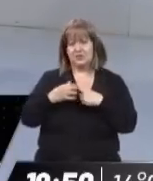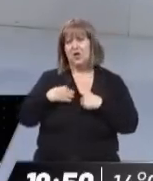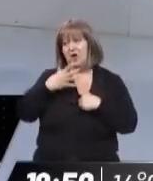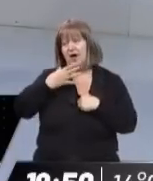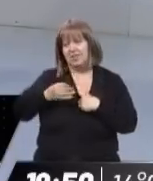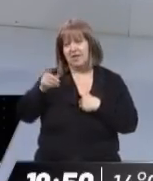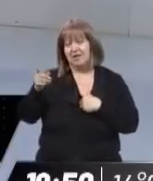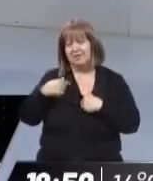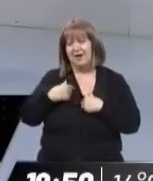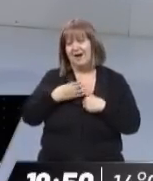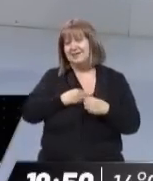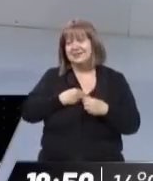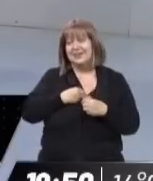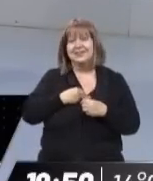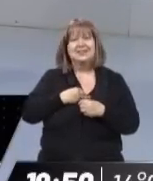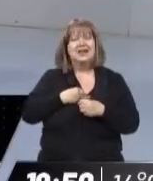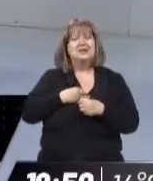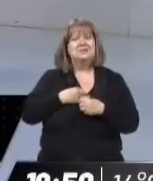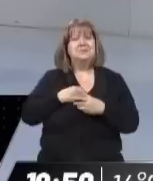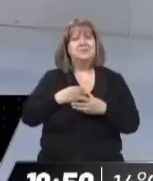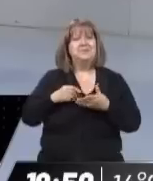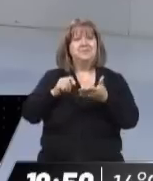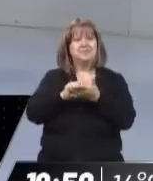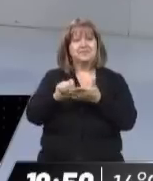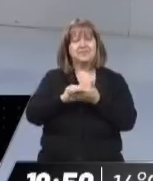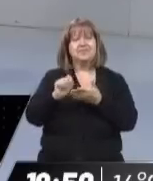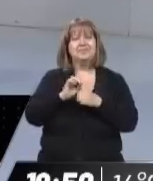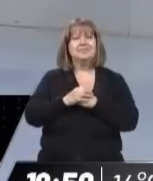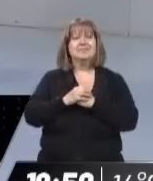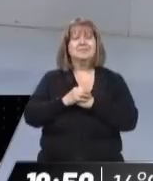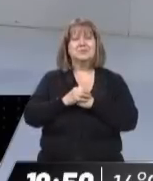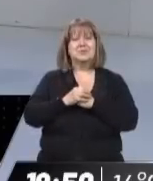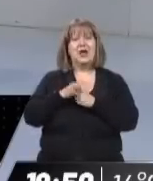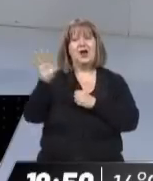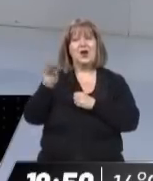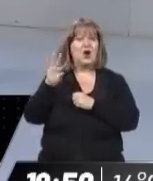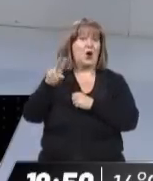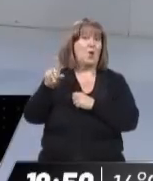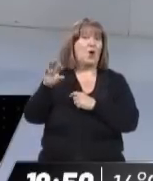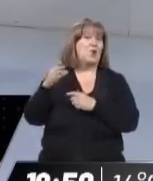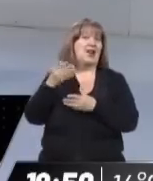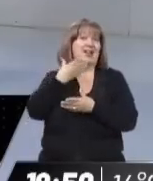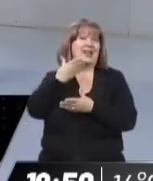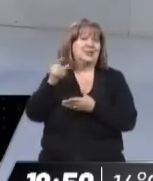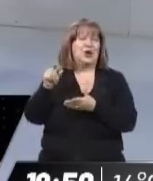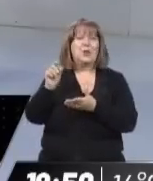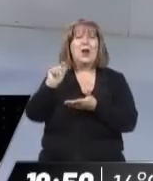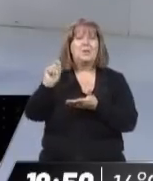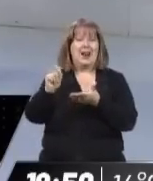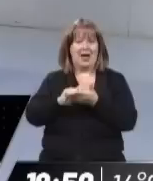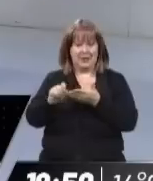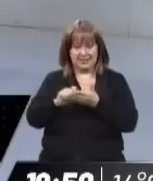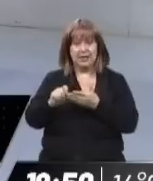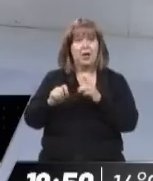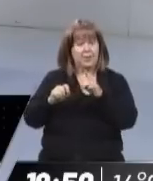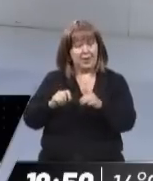bonitas. Muy bonitas. De amor, y yo sí digo, esta no es muy escuchada, no se van a dar cuenta se nunca. Robaba unos versos. Claro. Bueno, está perfecto. Bueno, esas cartas fueron las que lo inspiraron